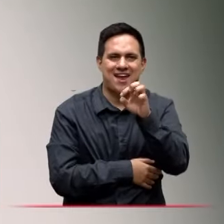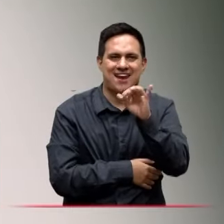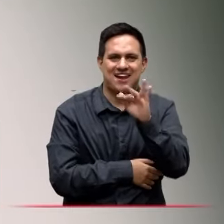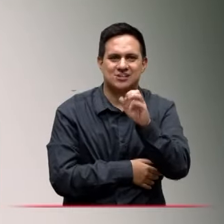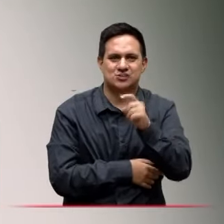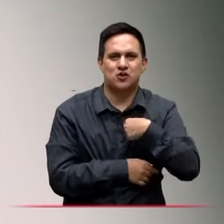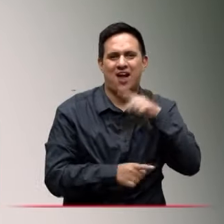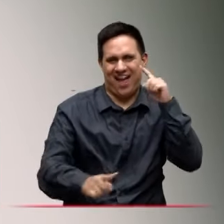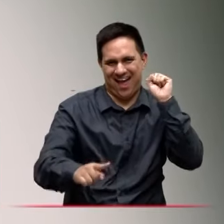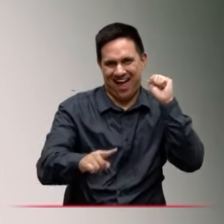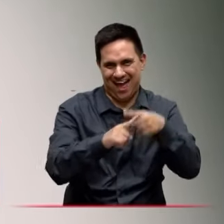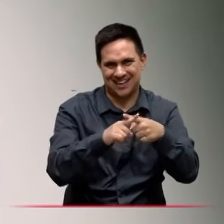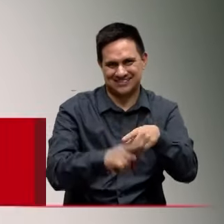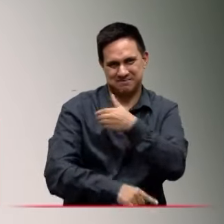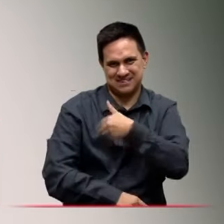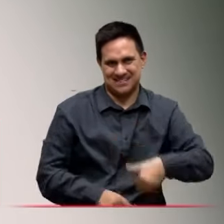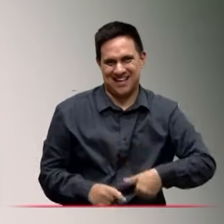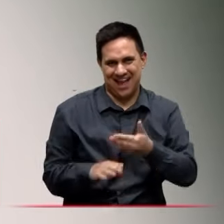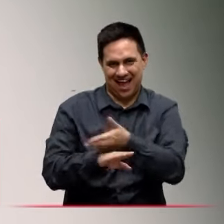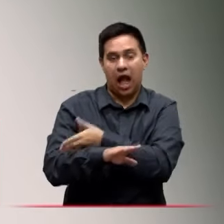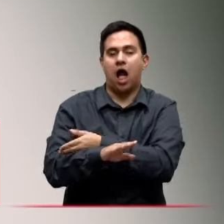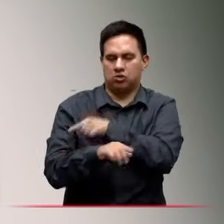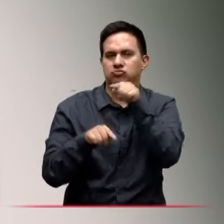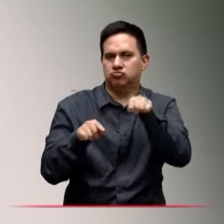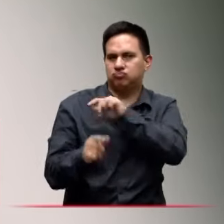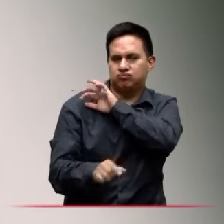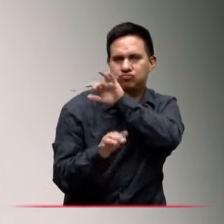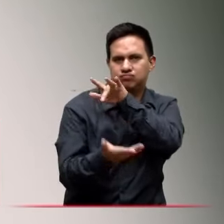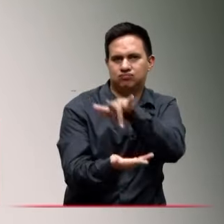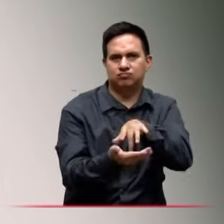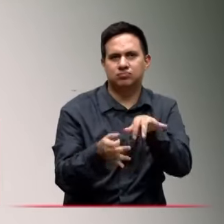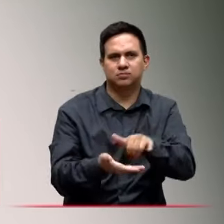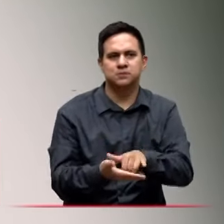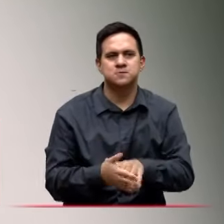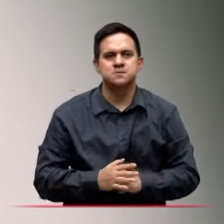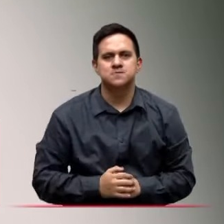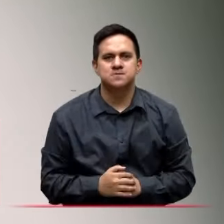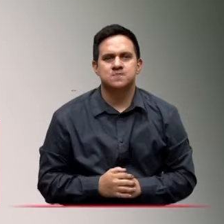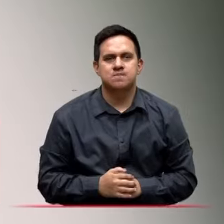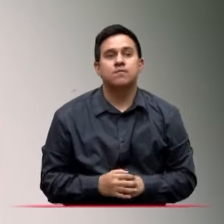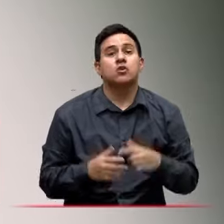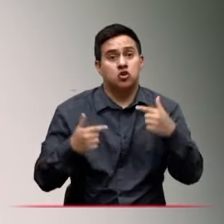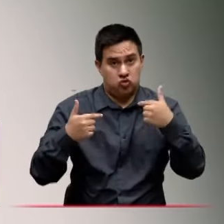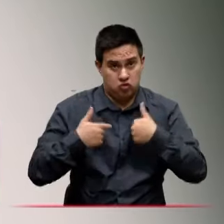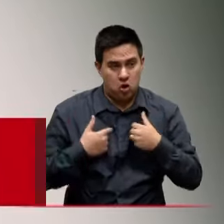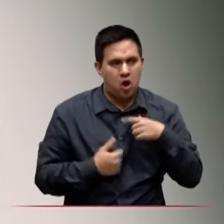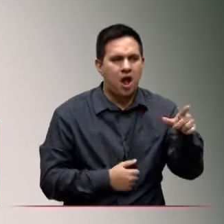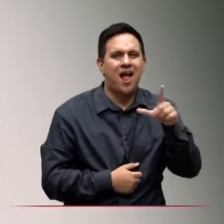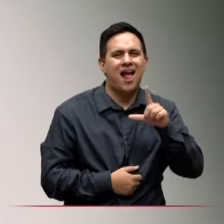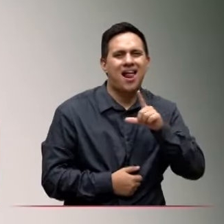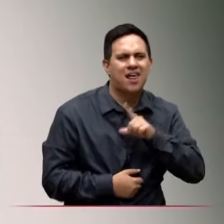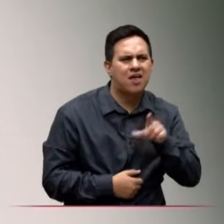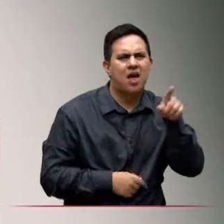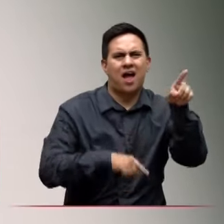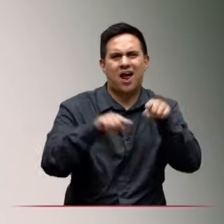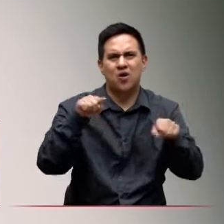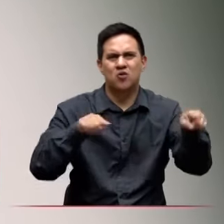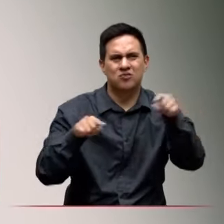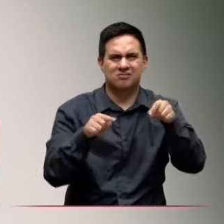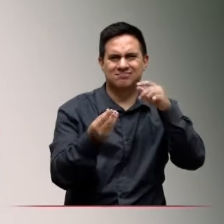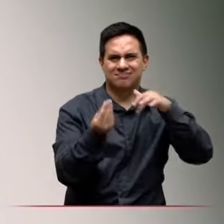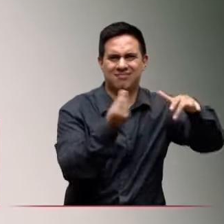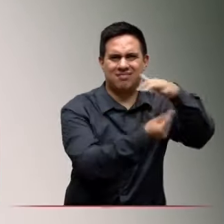me reuniré con los líderes ambientales que están siendo víctimas de ataques y de persecución